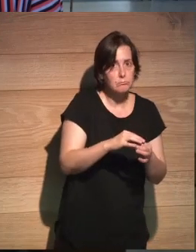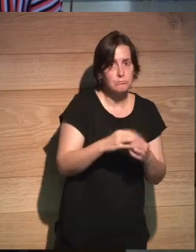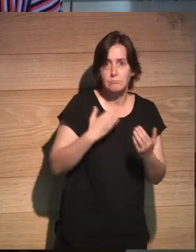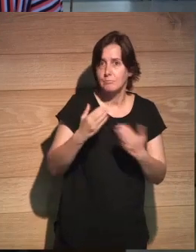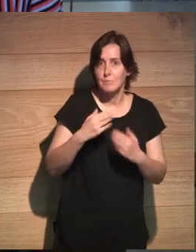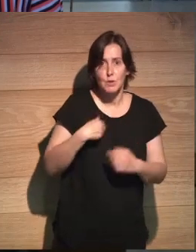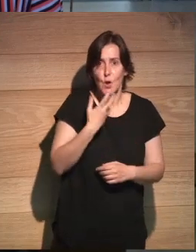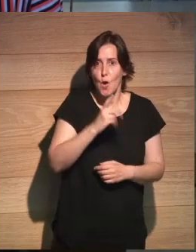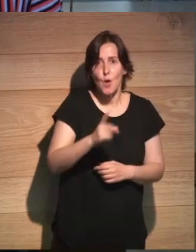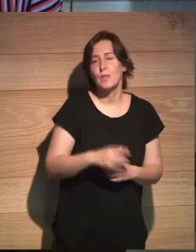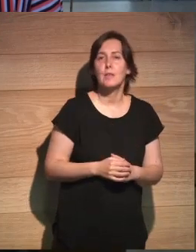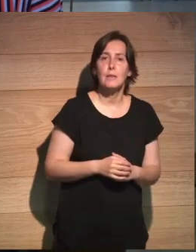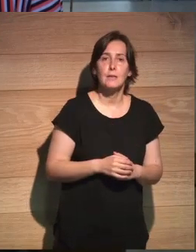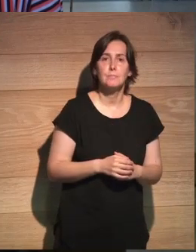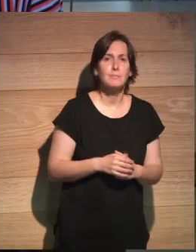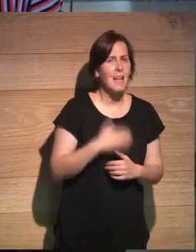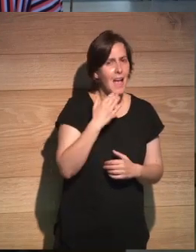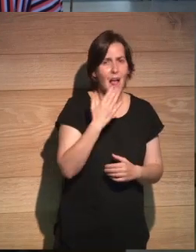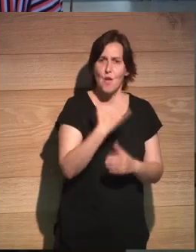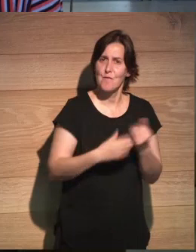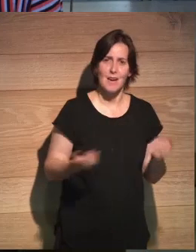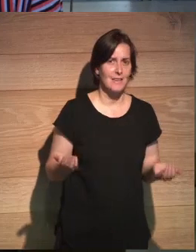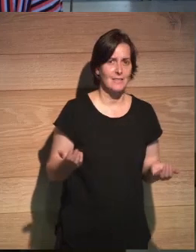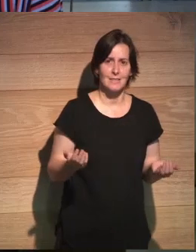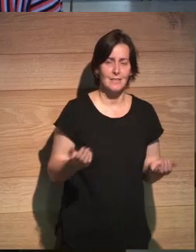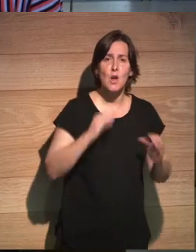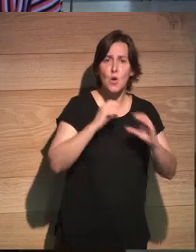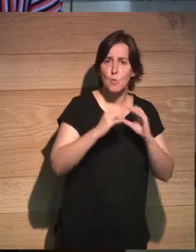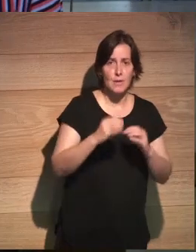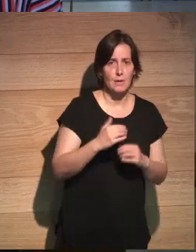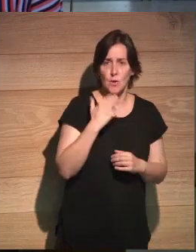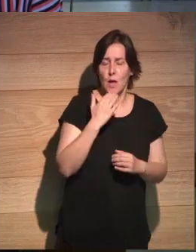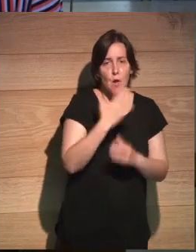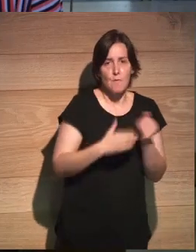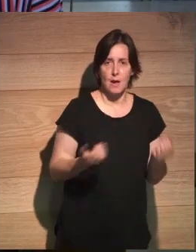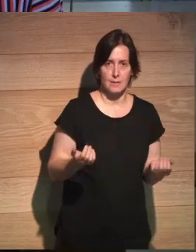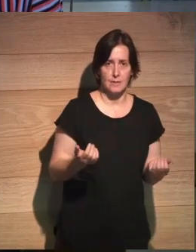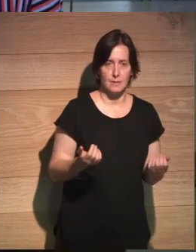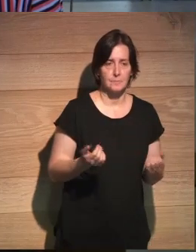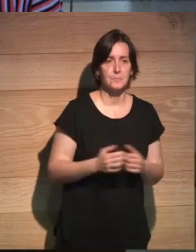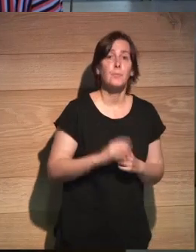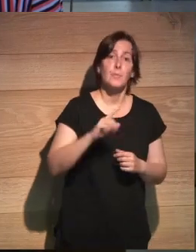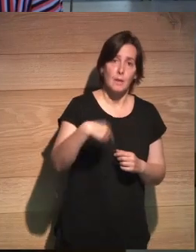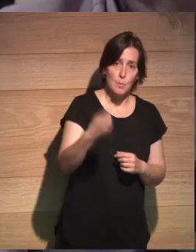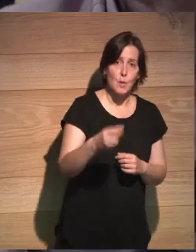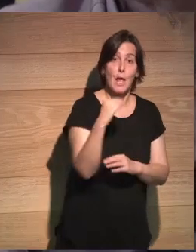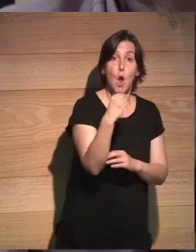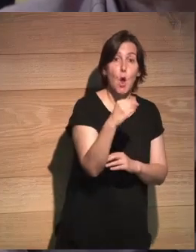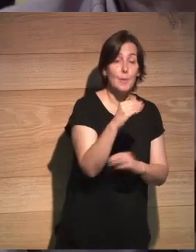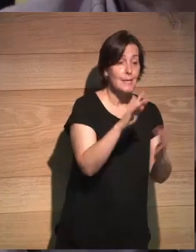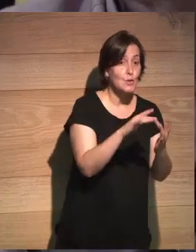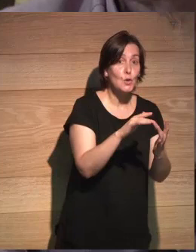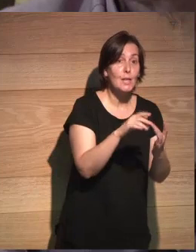conocido. Algo falla en esa comunicación. Y luego, para llegar a los jóvenes, hay que ir a